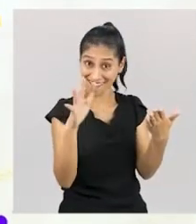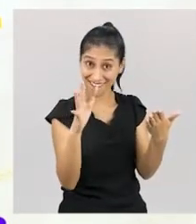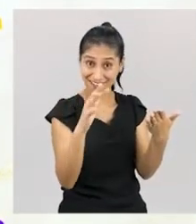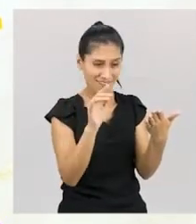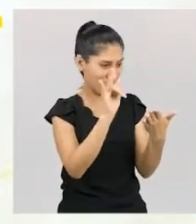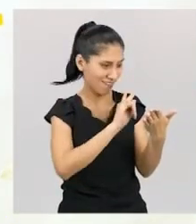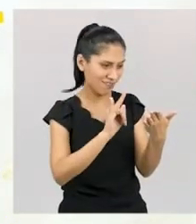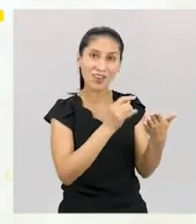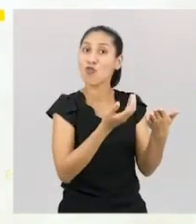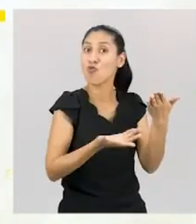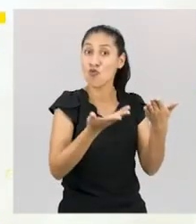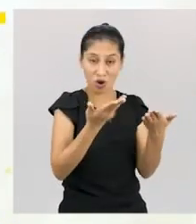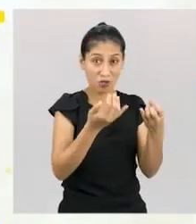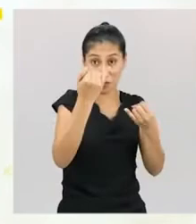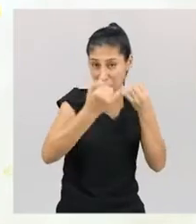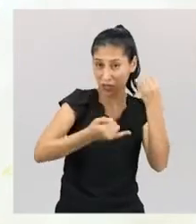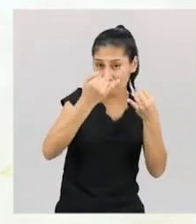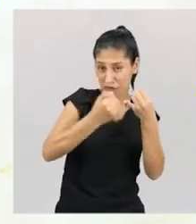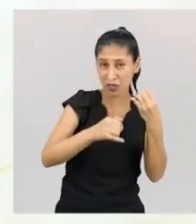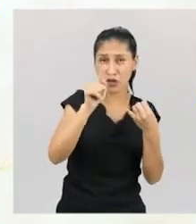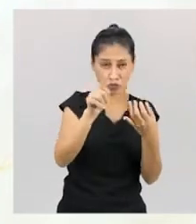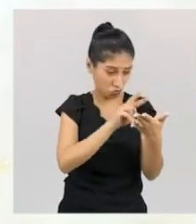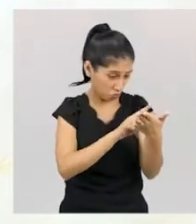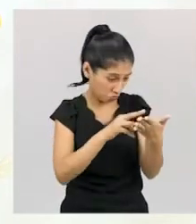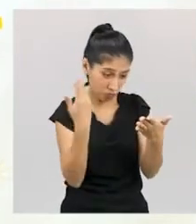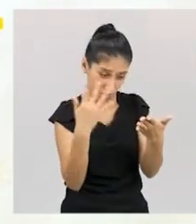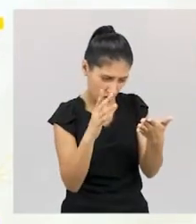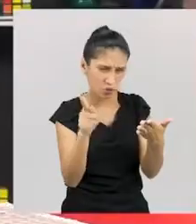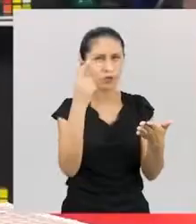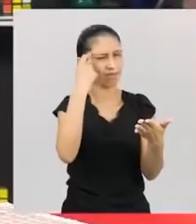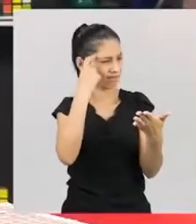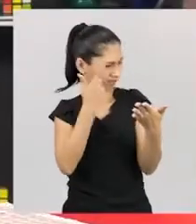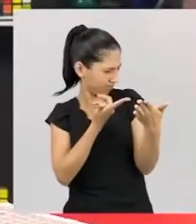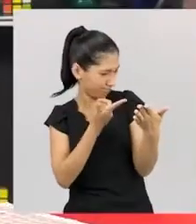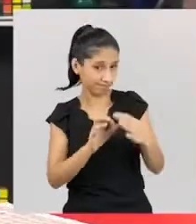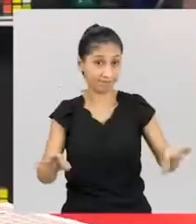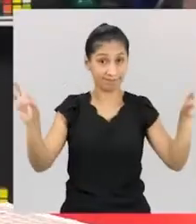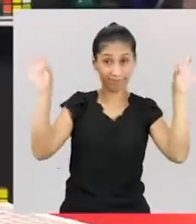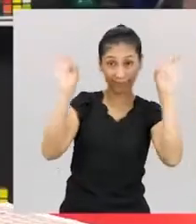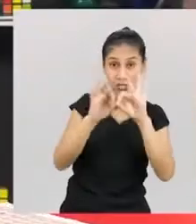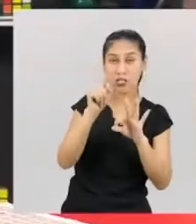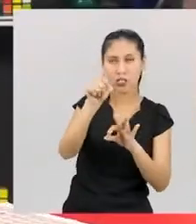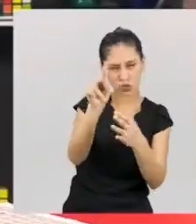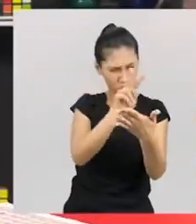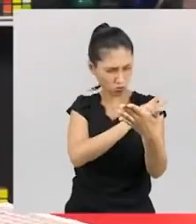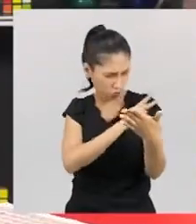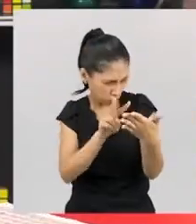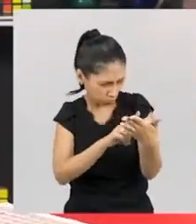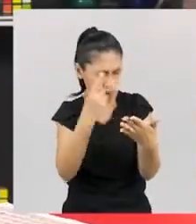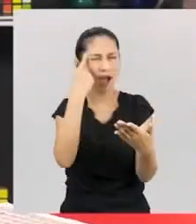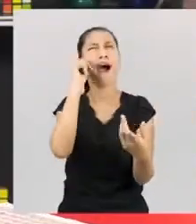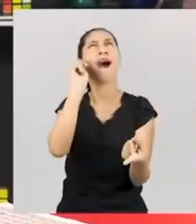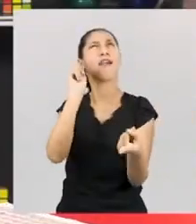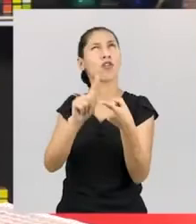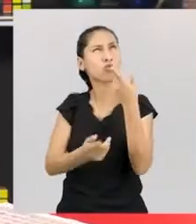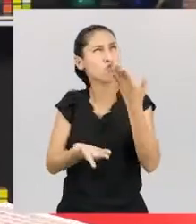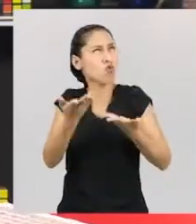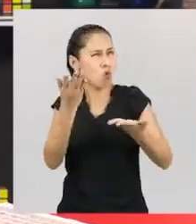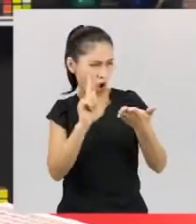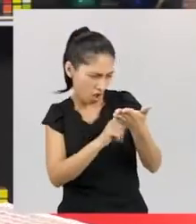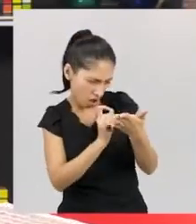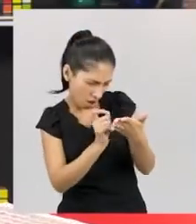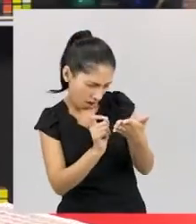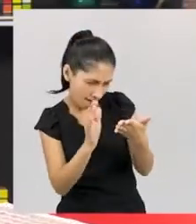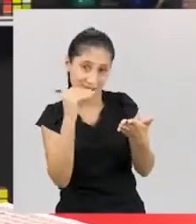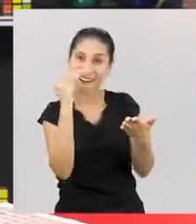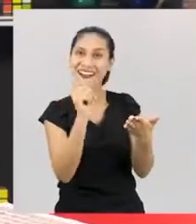plan. Al final podemos reflexionar sobre el desarrollo. Es importante que comprendamos bien los retos que nos plantean para